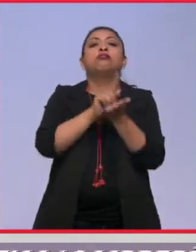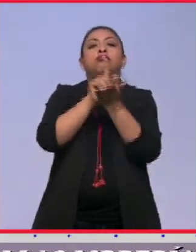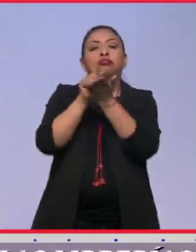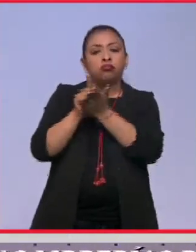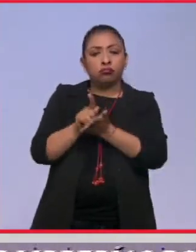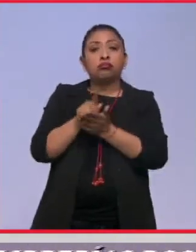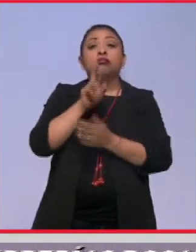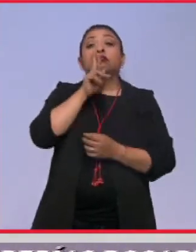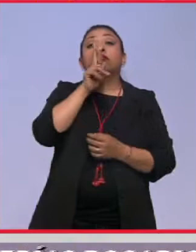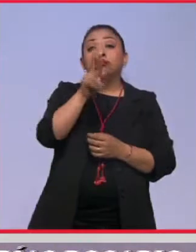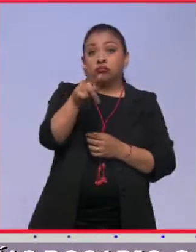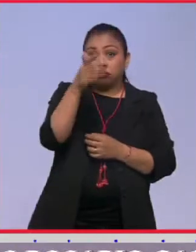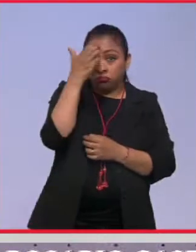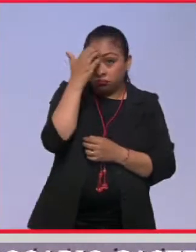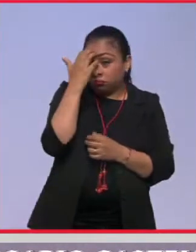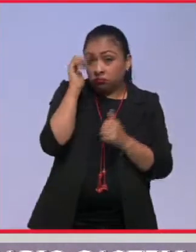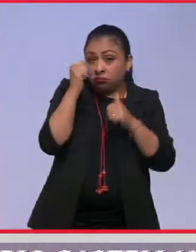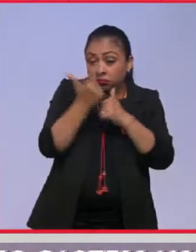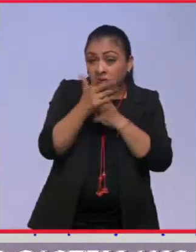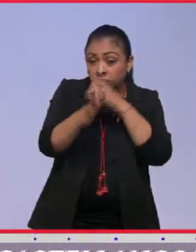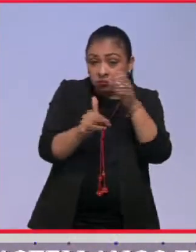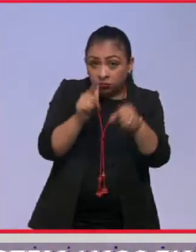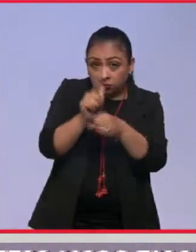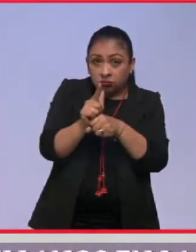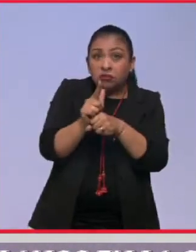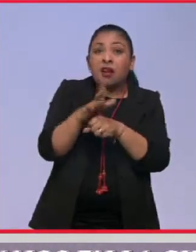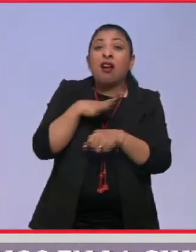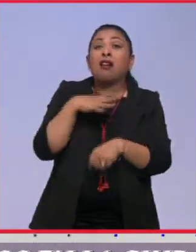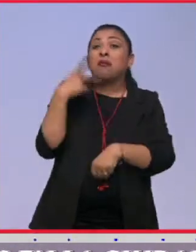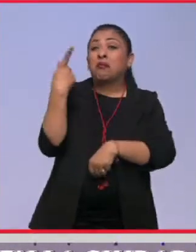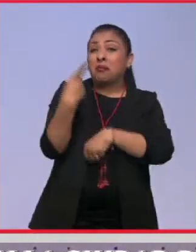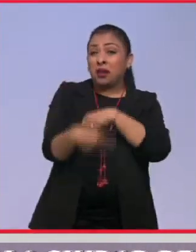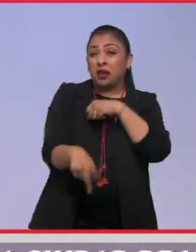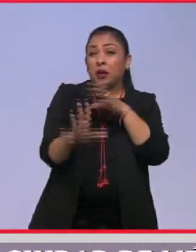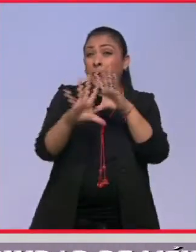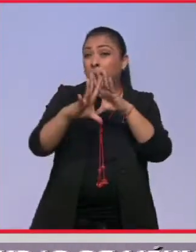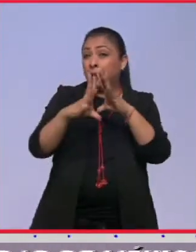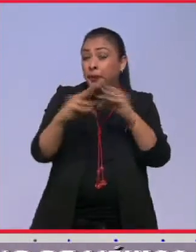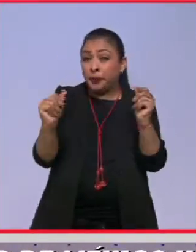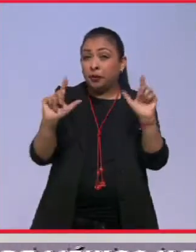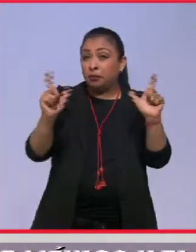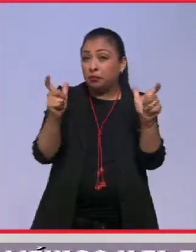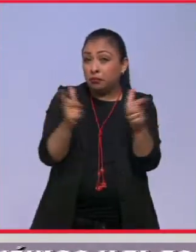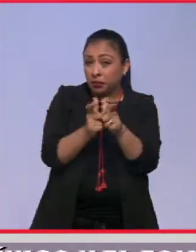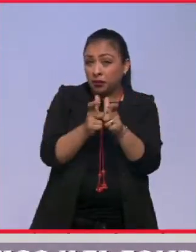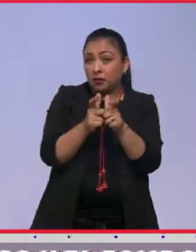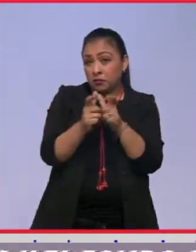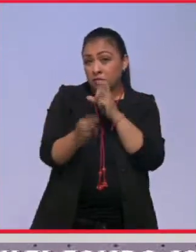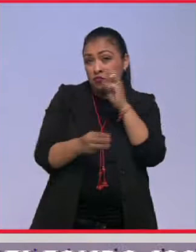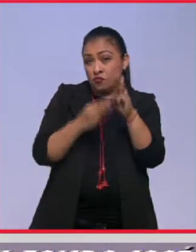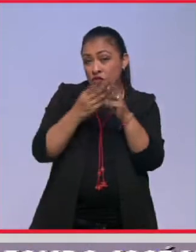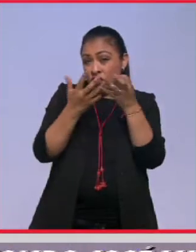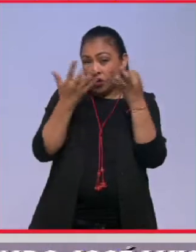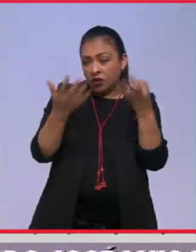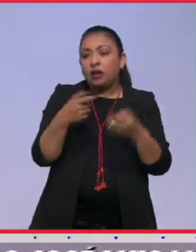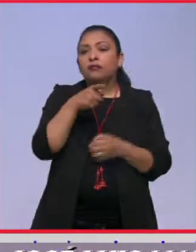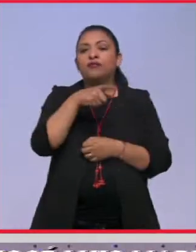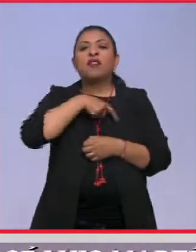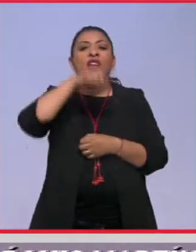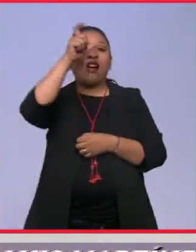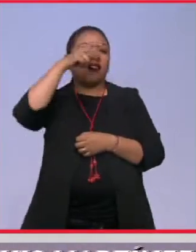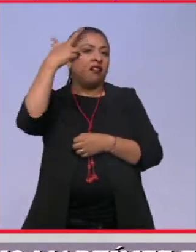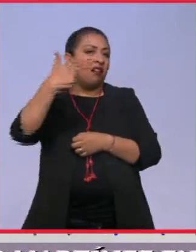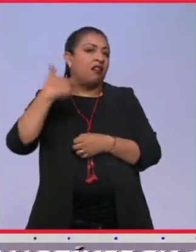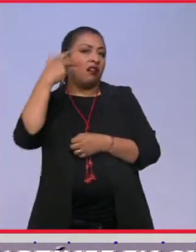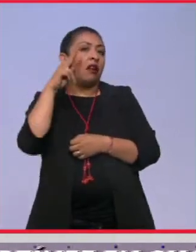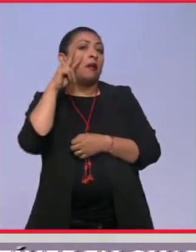y nos digan si conocen algún animal que esté en riesgo de desaparecer de la faz de la Tierra. Así es, y es precisamente el águila real, aquella